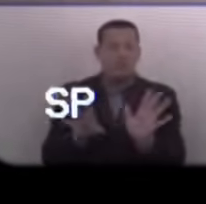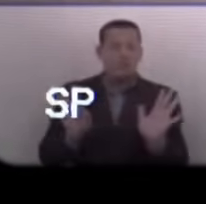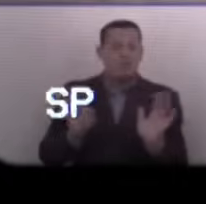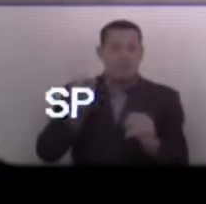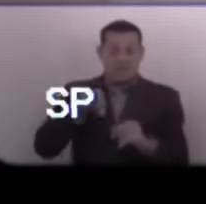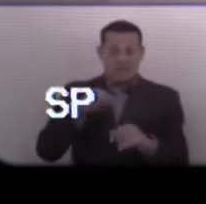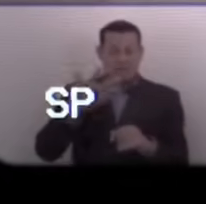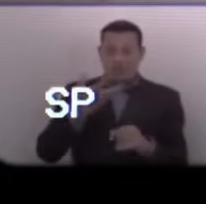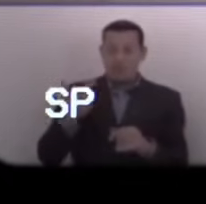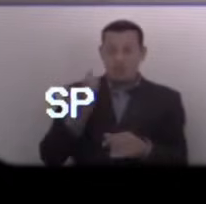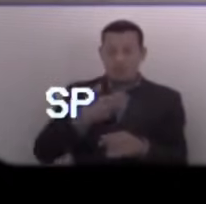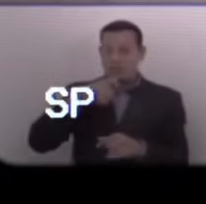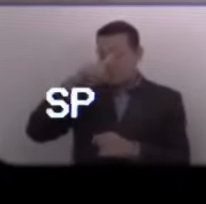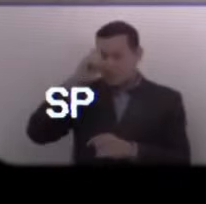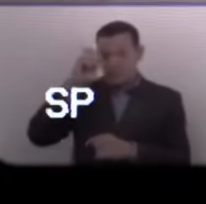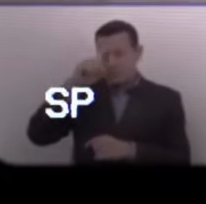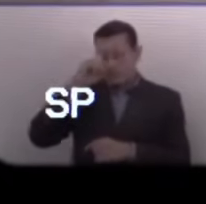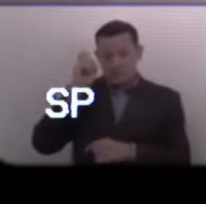Este es nuestro trabajo.